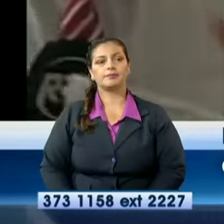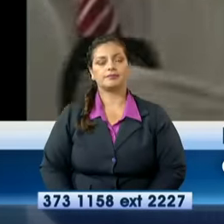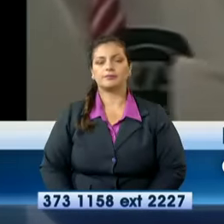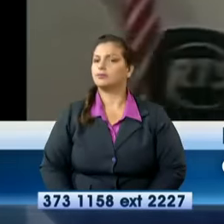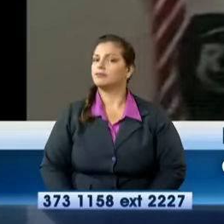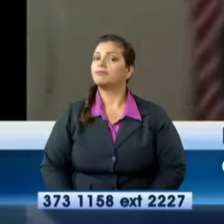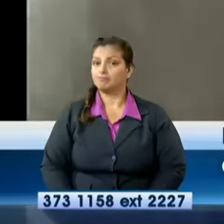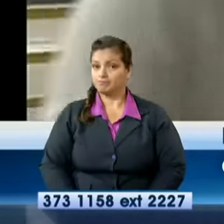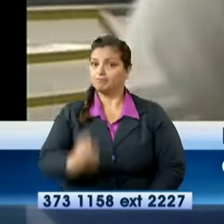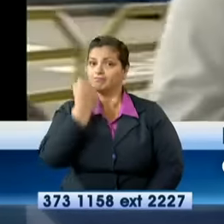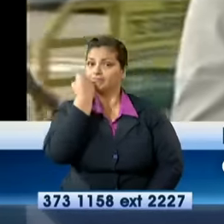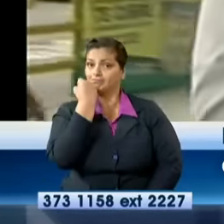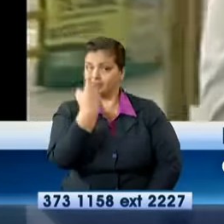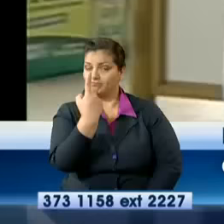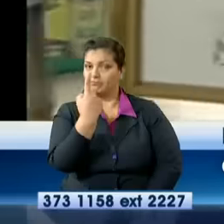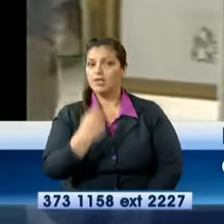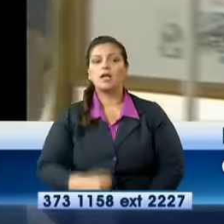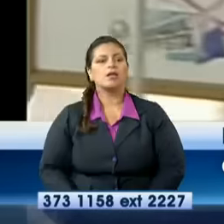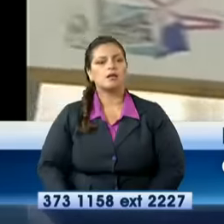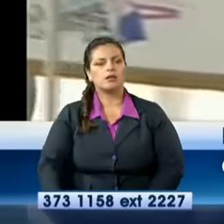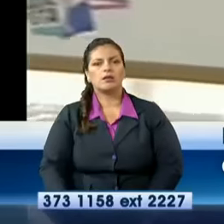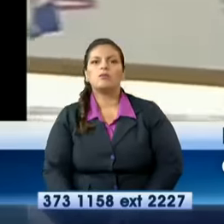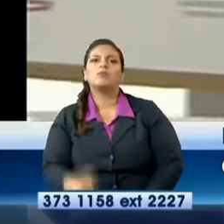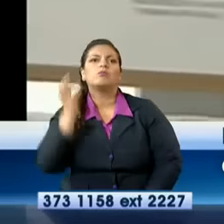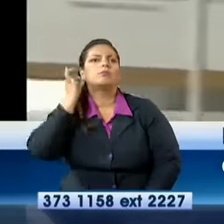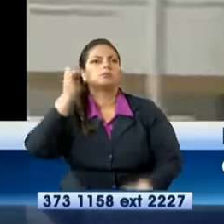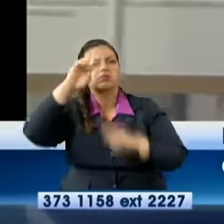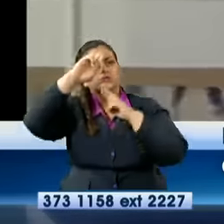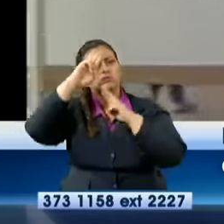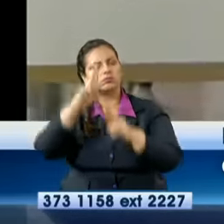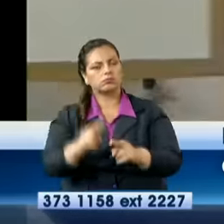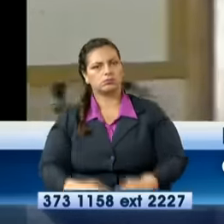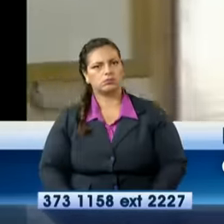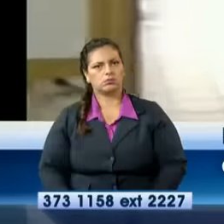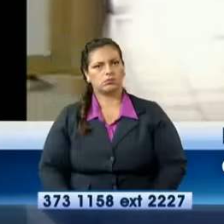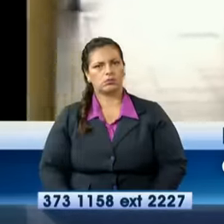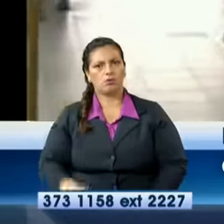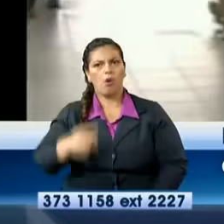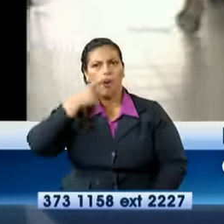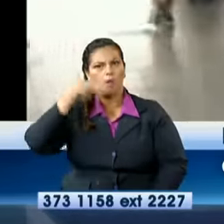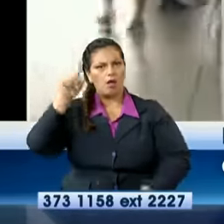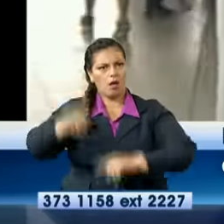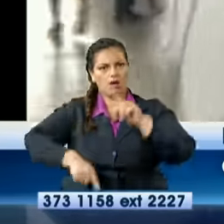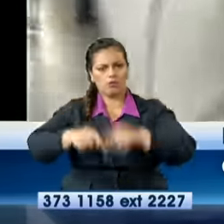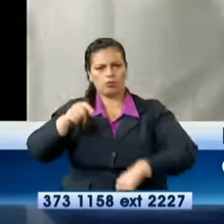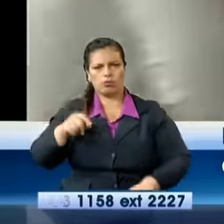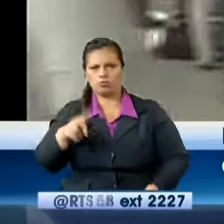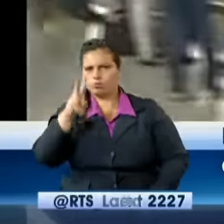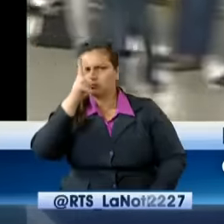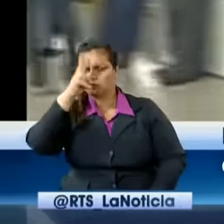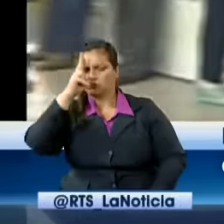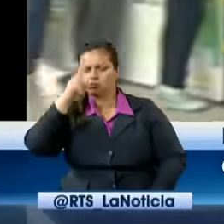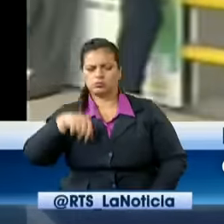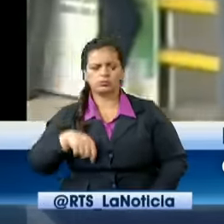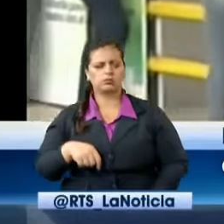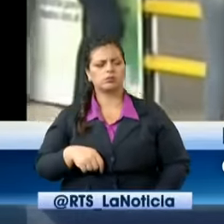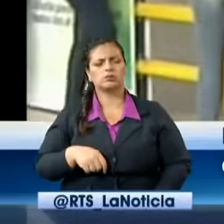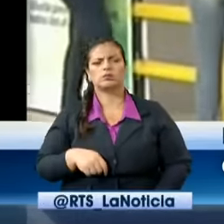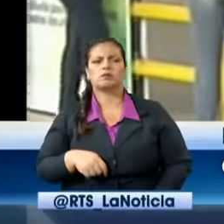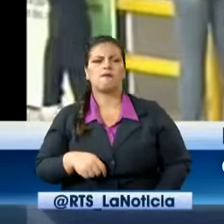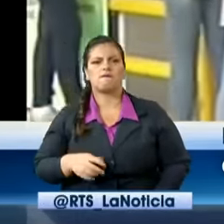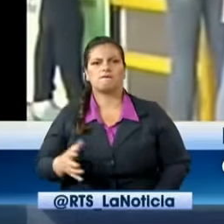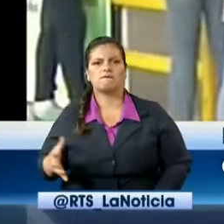permitir este tipo de hechos lascivos hacia las damas, este tipo de abusos. Todas las personas aquí ya tienen su folletito en la mano.